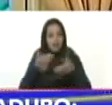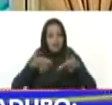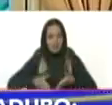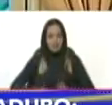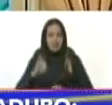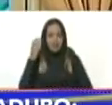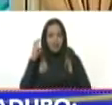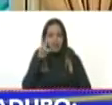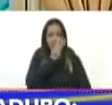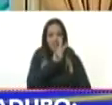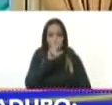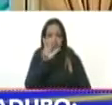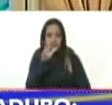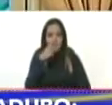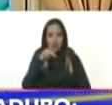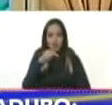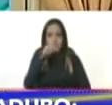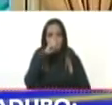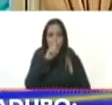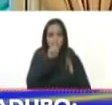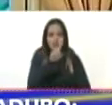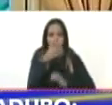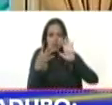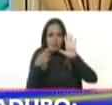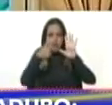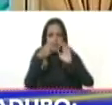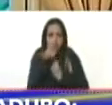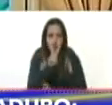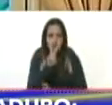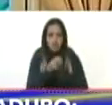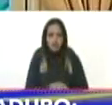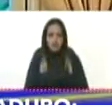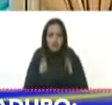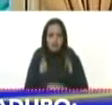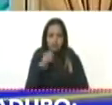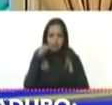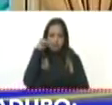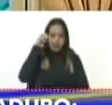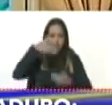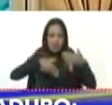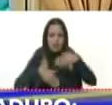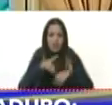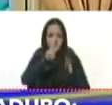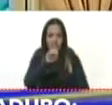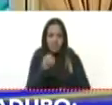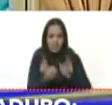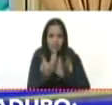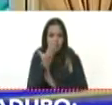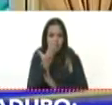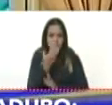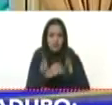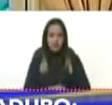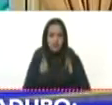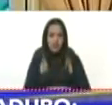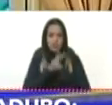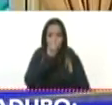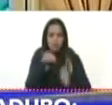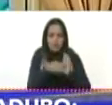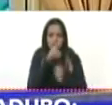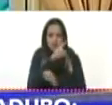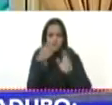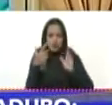Caracas el 23 de noviembre de 1962, ganó las elecciones el 20 de mayo, la ganó del 20 de mayo del 2018, la